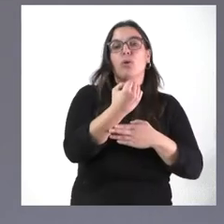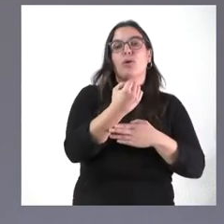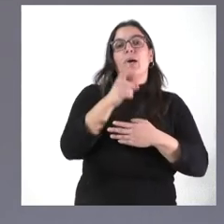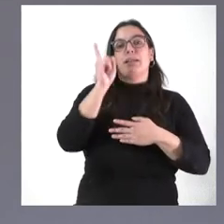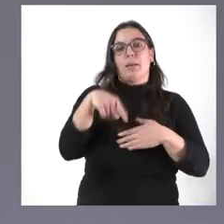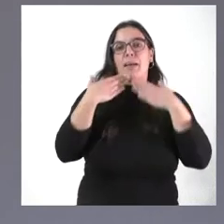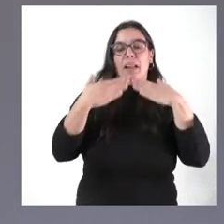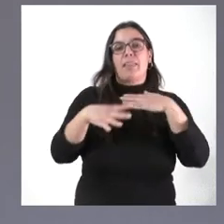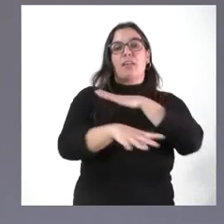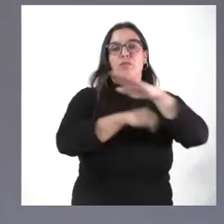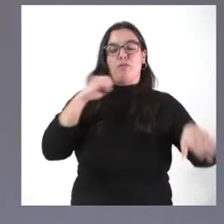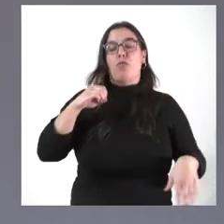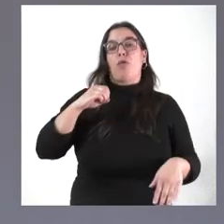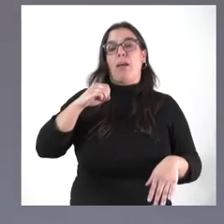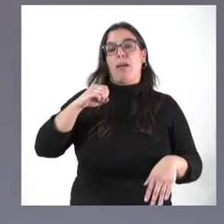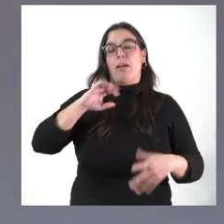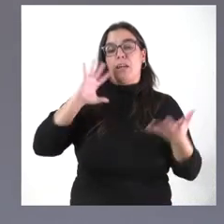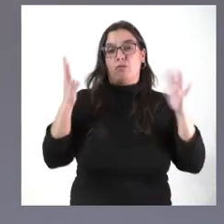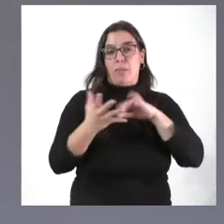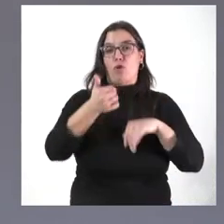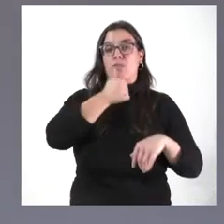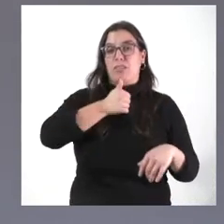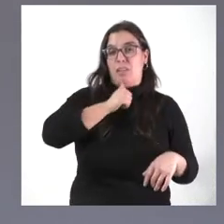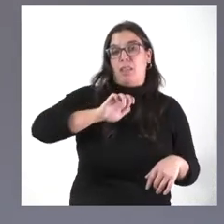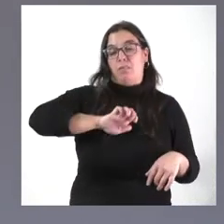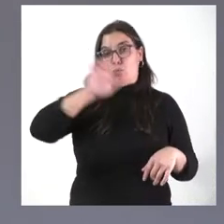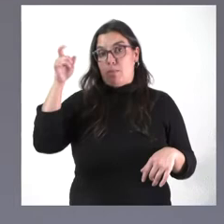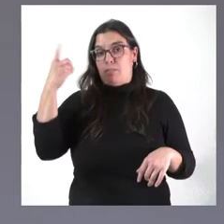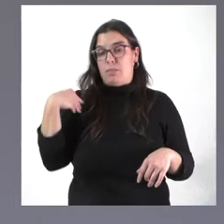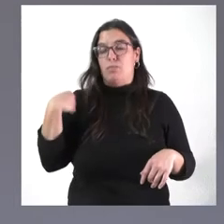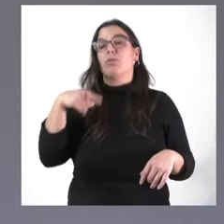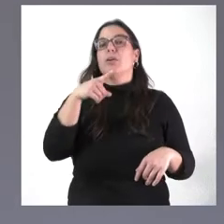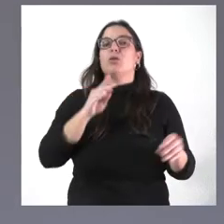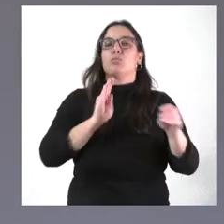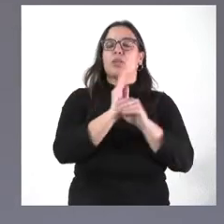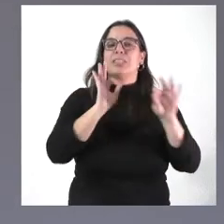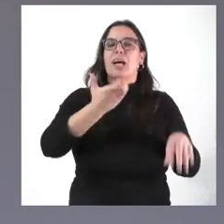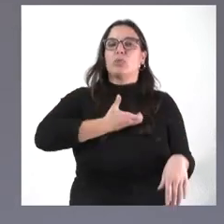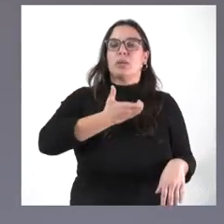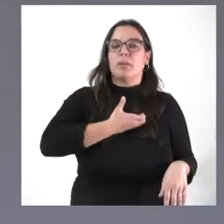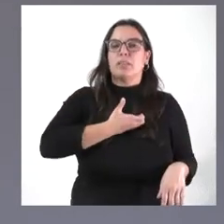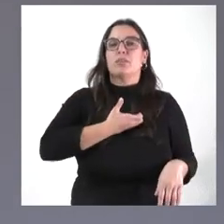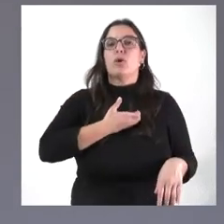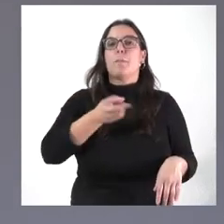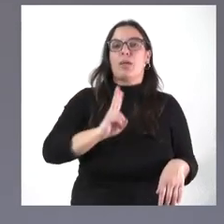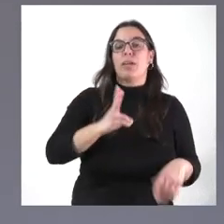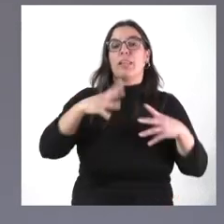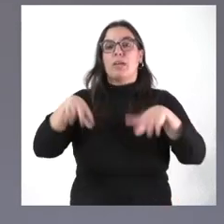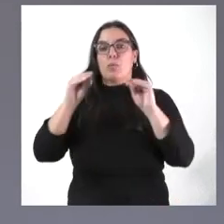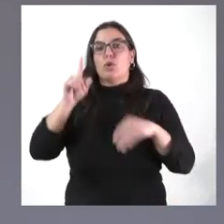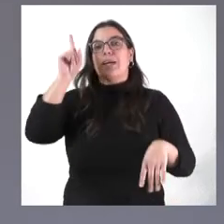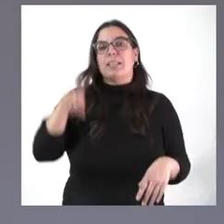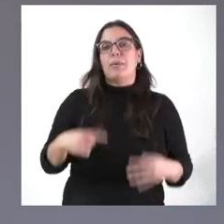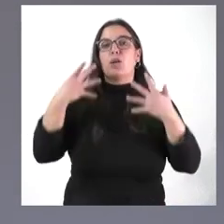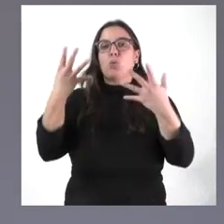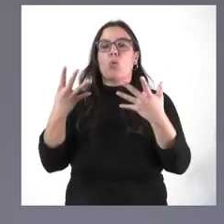fondos de recuperación transformación y resiliencia donde vamos a dar esas subvenciones concretamente a los ayuntamientos de Valladolid y Burgos y a 9 consorcios